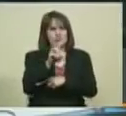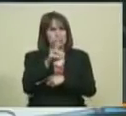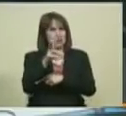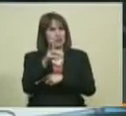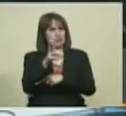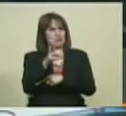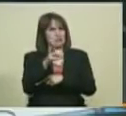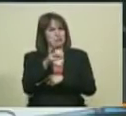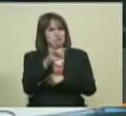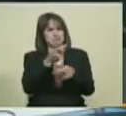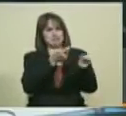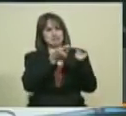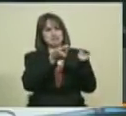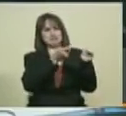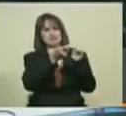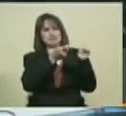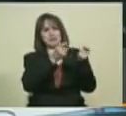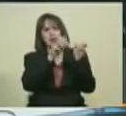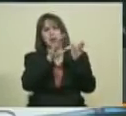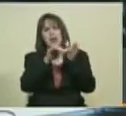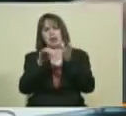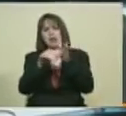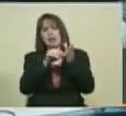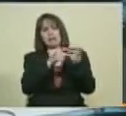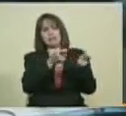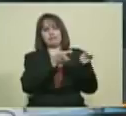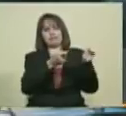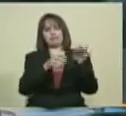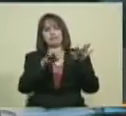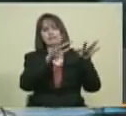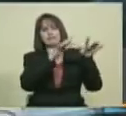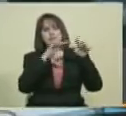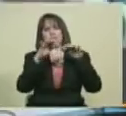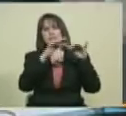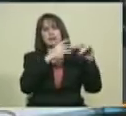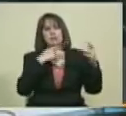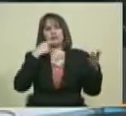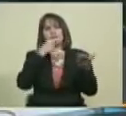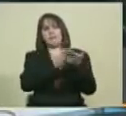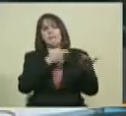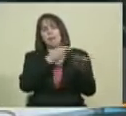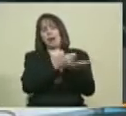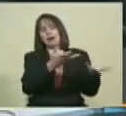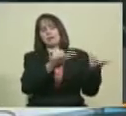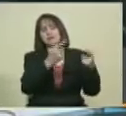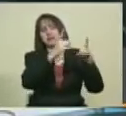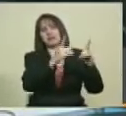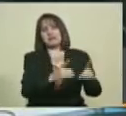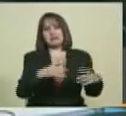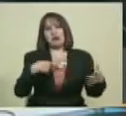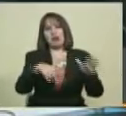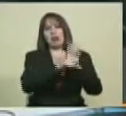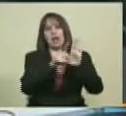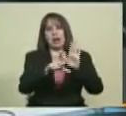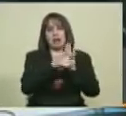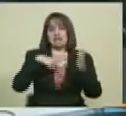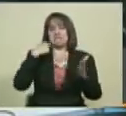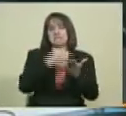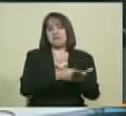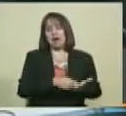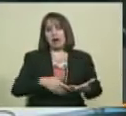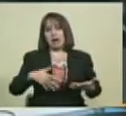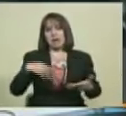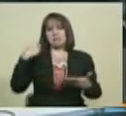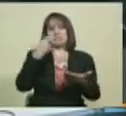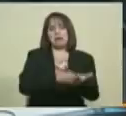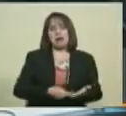¿no? Esa especie de corrupción legalizada que hay en Estados Unidos, donde todo se paga, las decisiones, las leyes, las citas con los